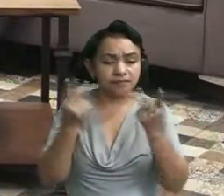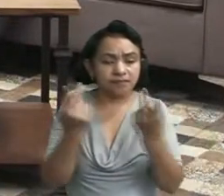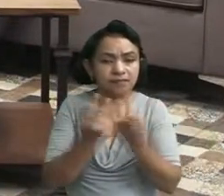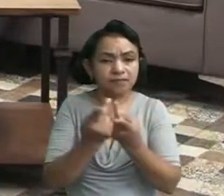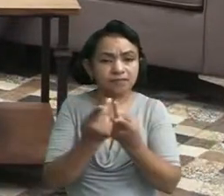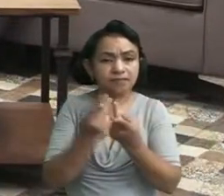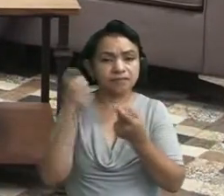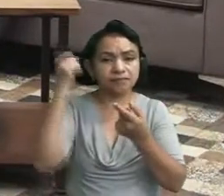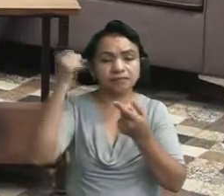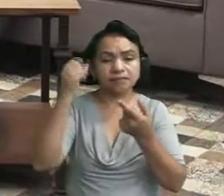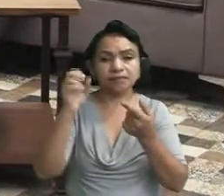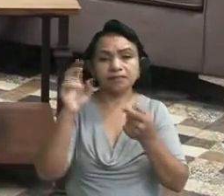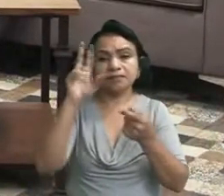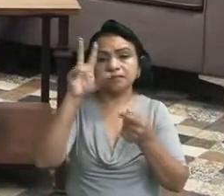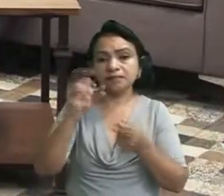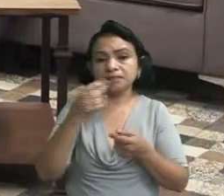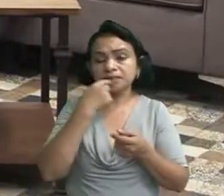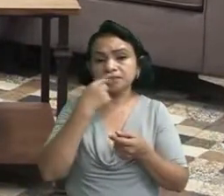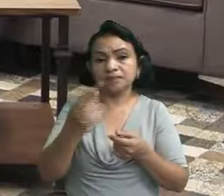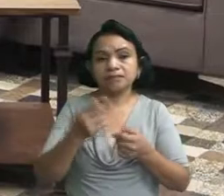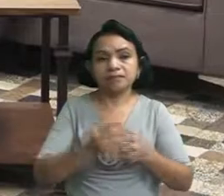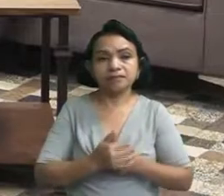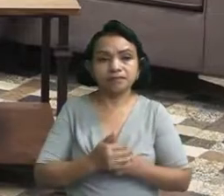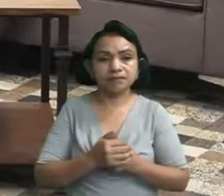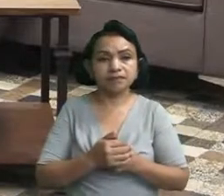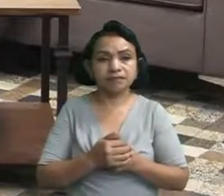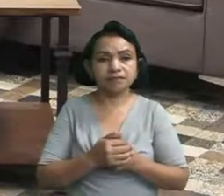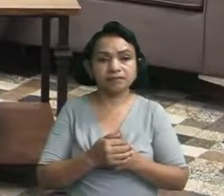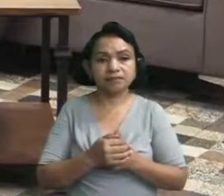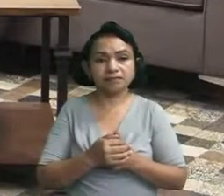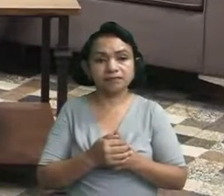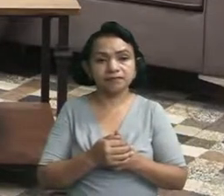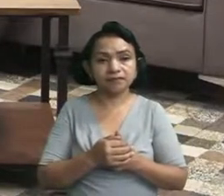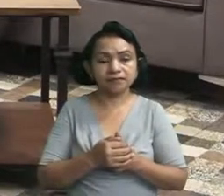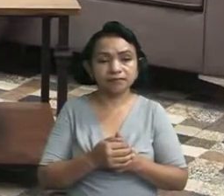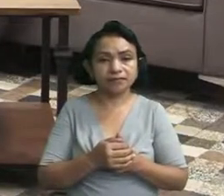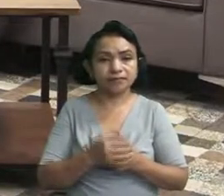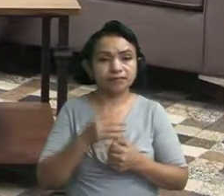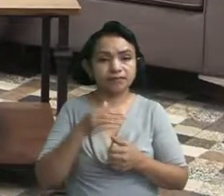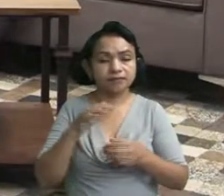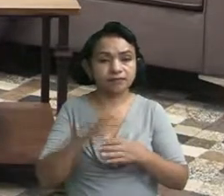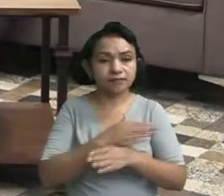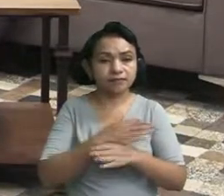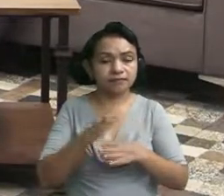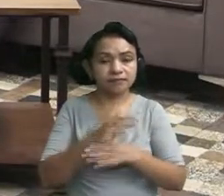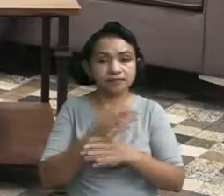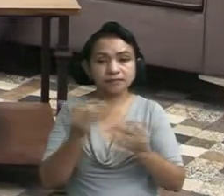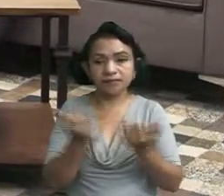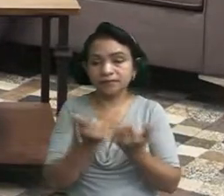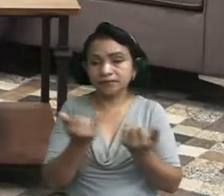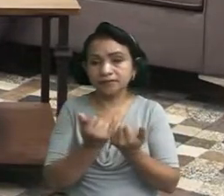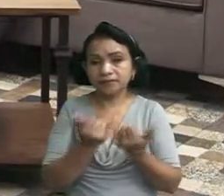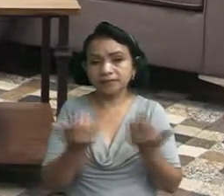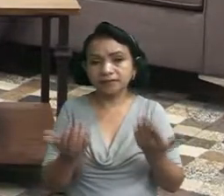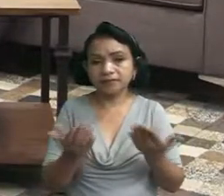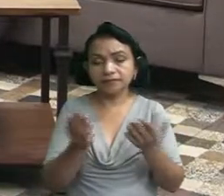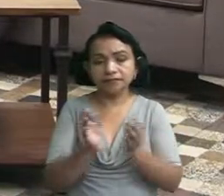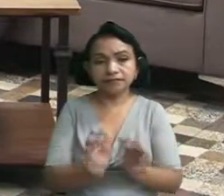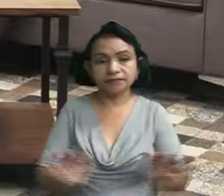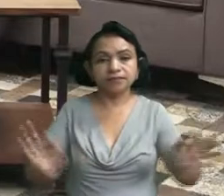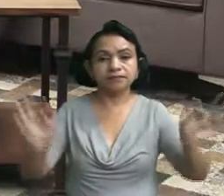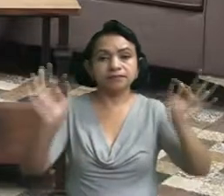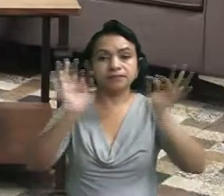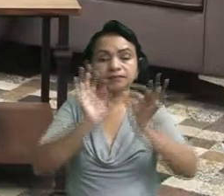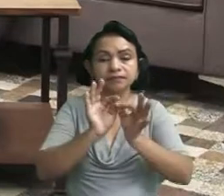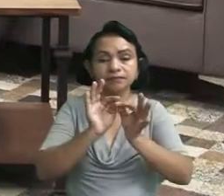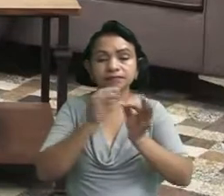momento, pudimos haber dicho no. Además, pero que fueron respeta. Una diferencia bastante cercana entre sí. Una opción política. Entonces, ahí lo importante es que el